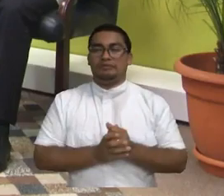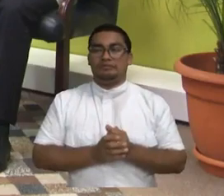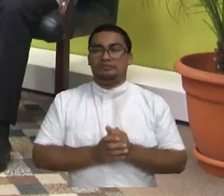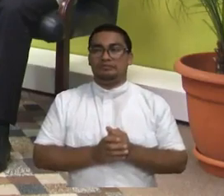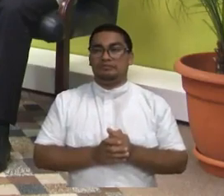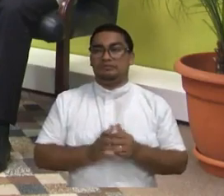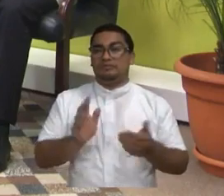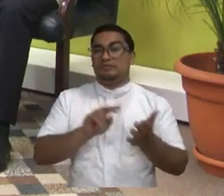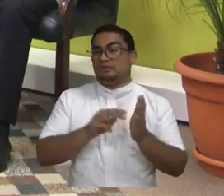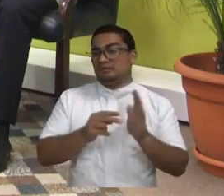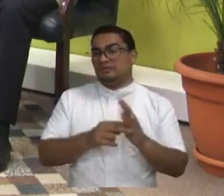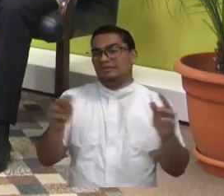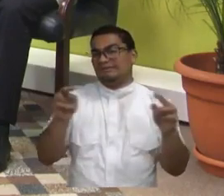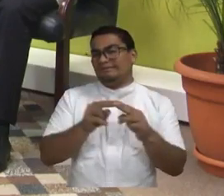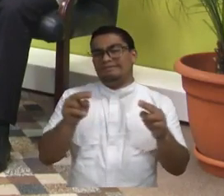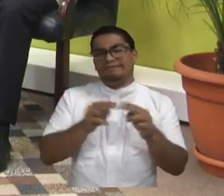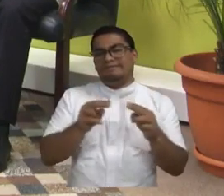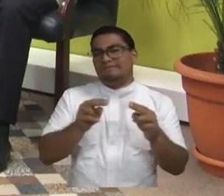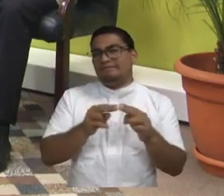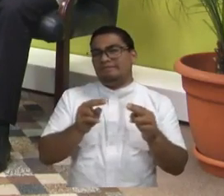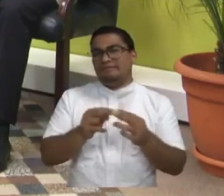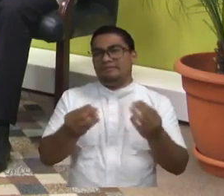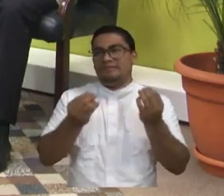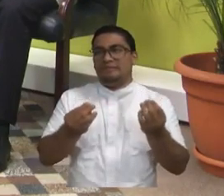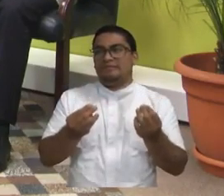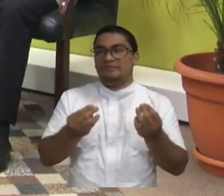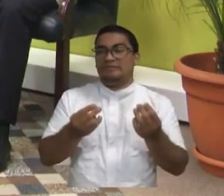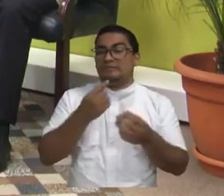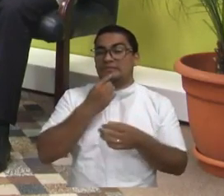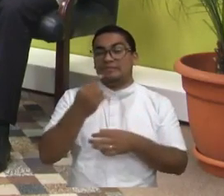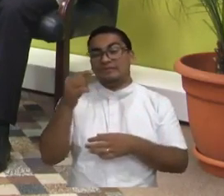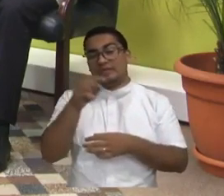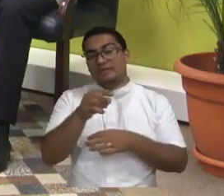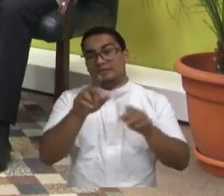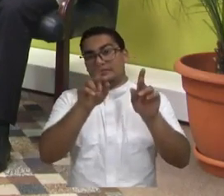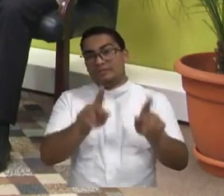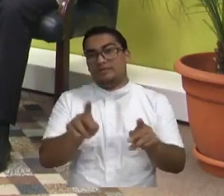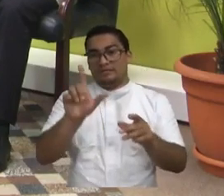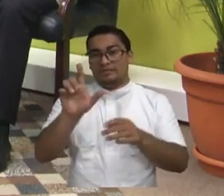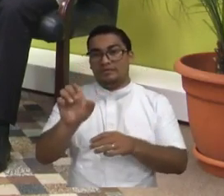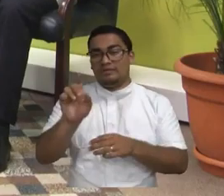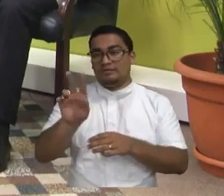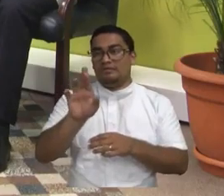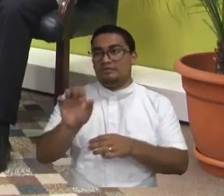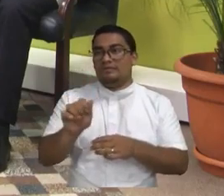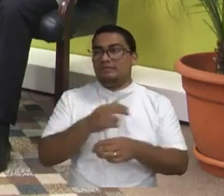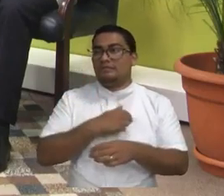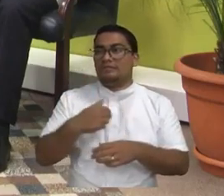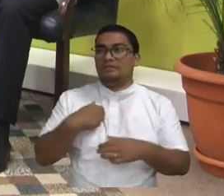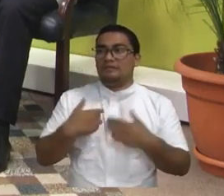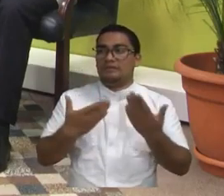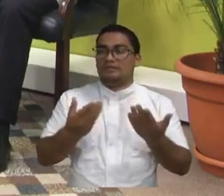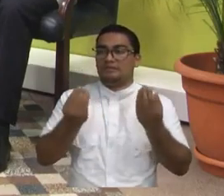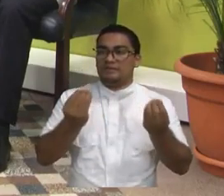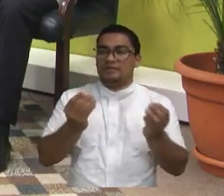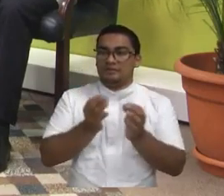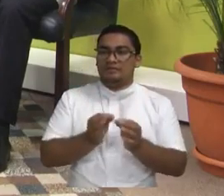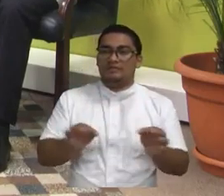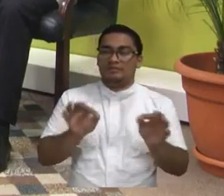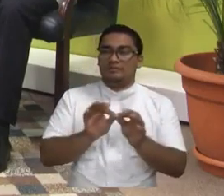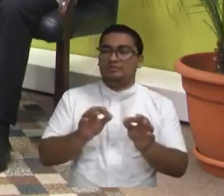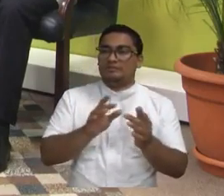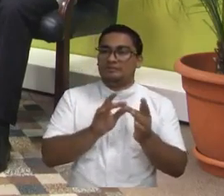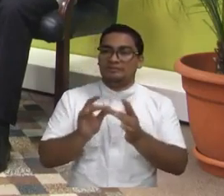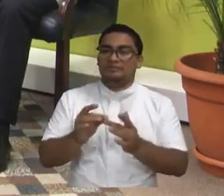sino que tiene que estar en un contacto íntimo, ¿ya? Por eso es cuando nosotros captamos un paciente con lepra, hacemos algo muy especial. Nosotros,